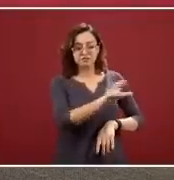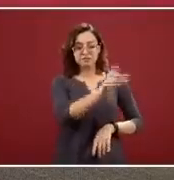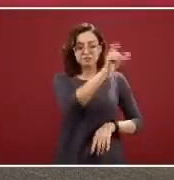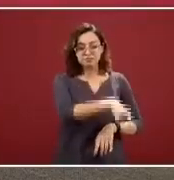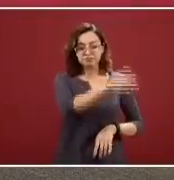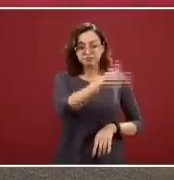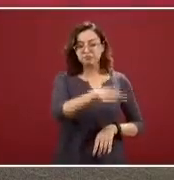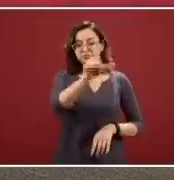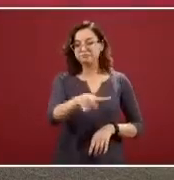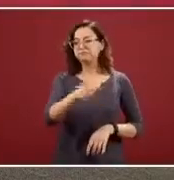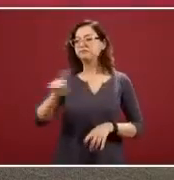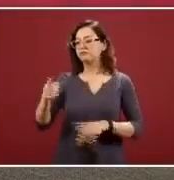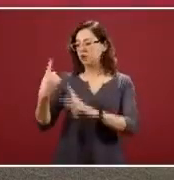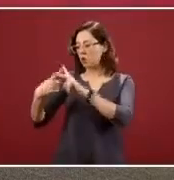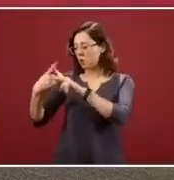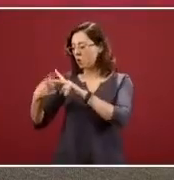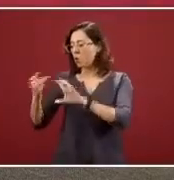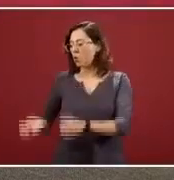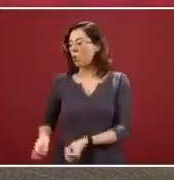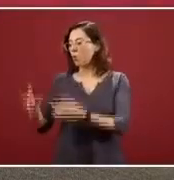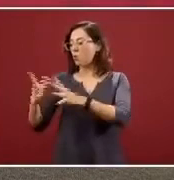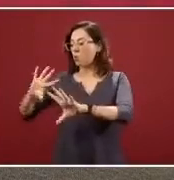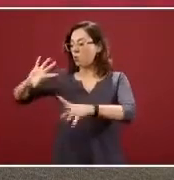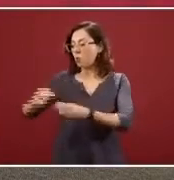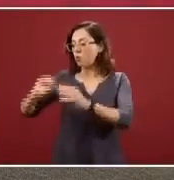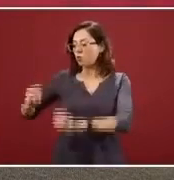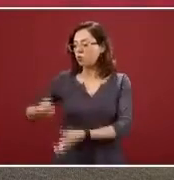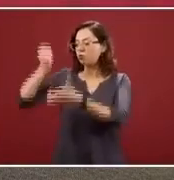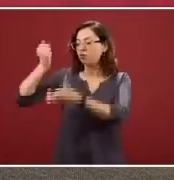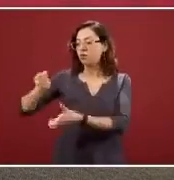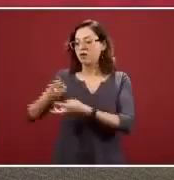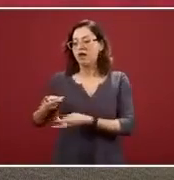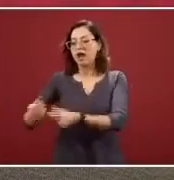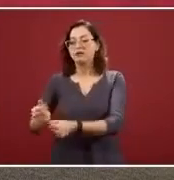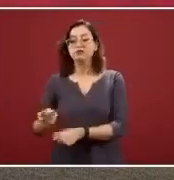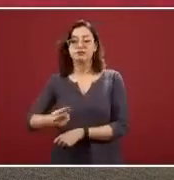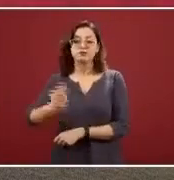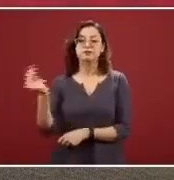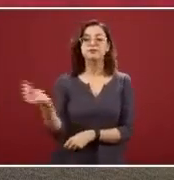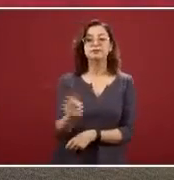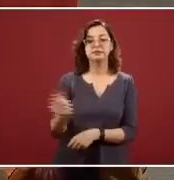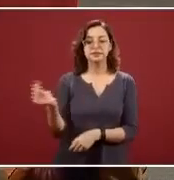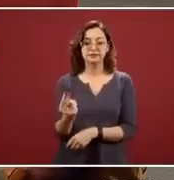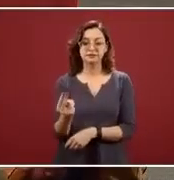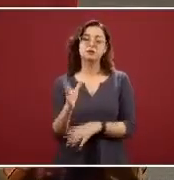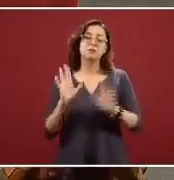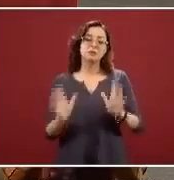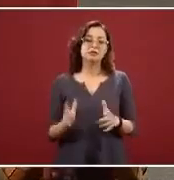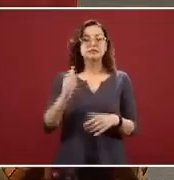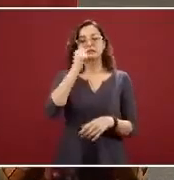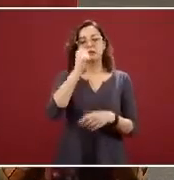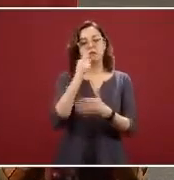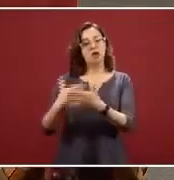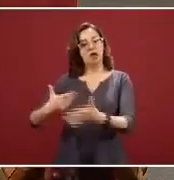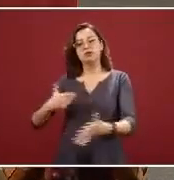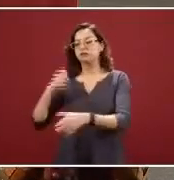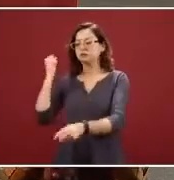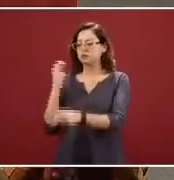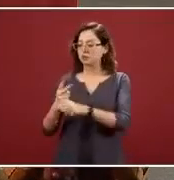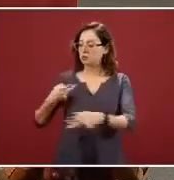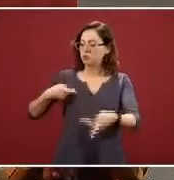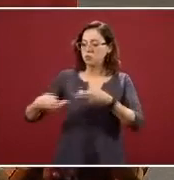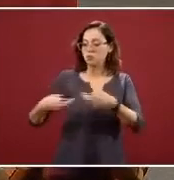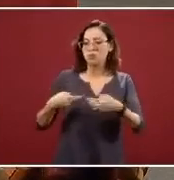en su momento y de llegar o pasar por los escenarios previstos, poder estar siempre listos para atender a